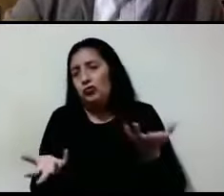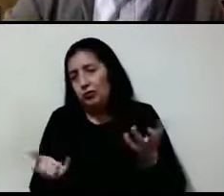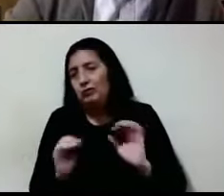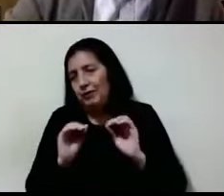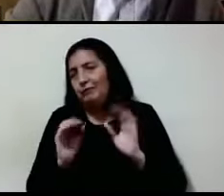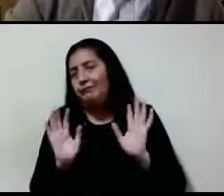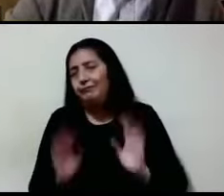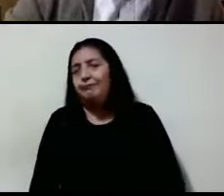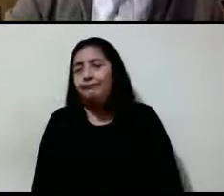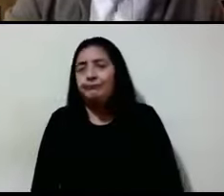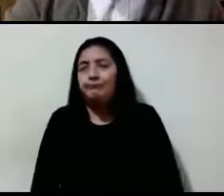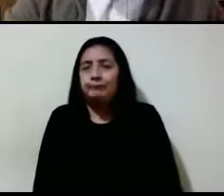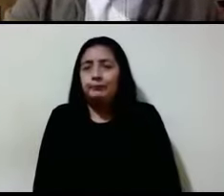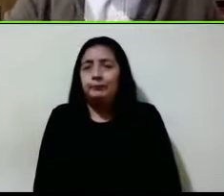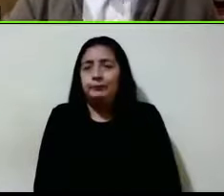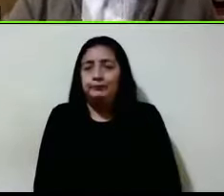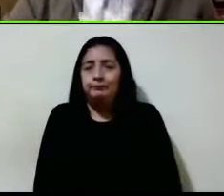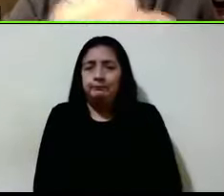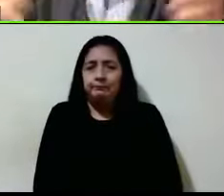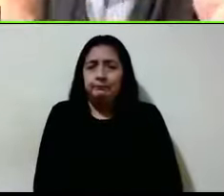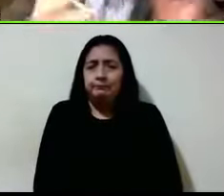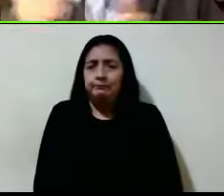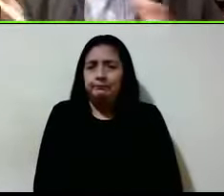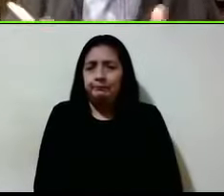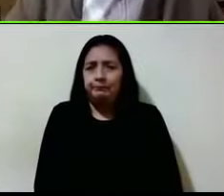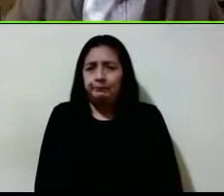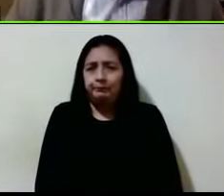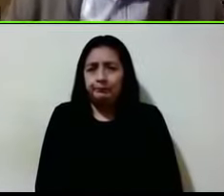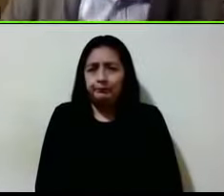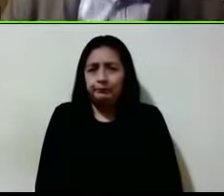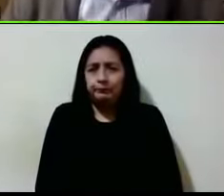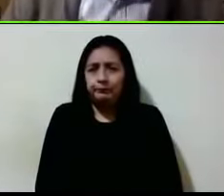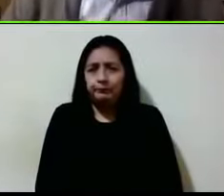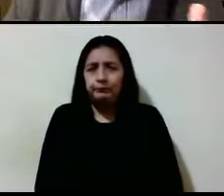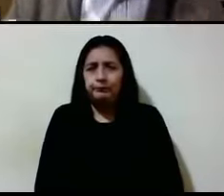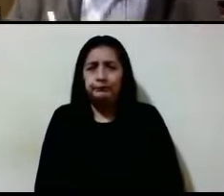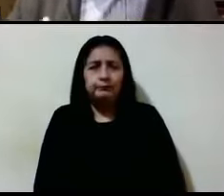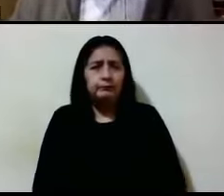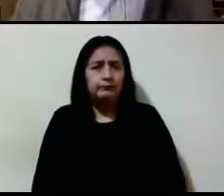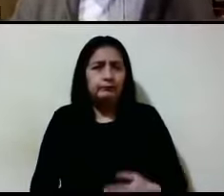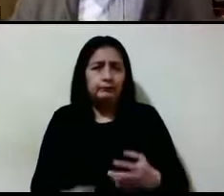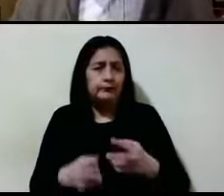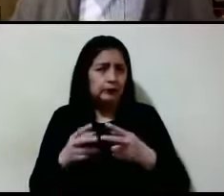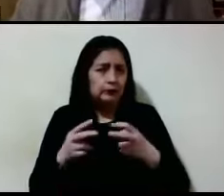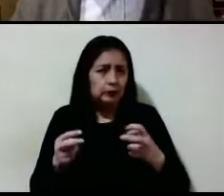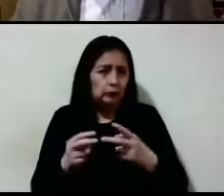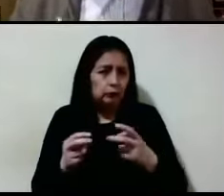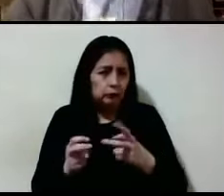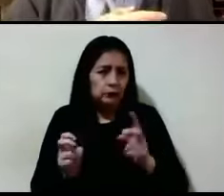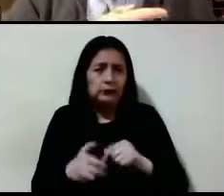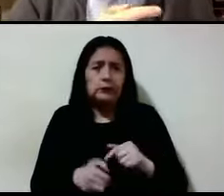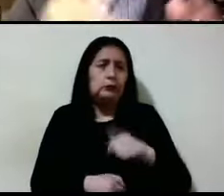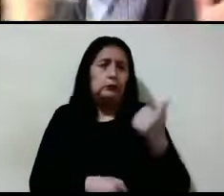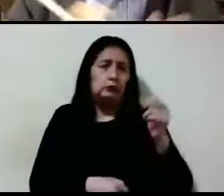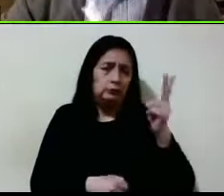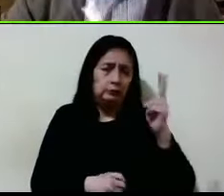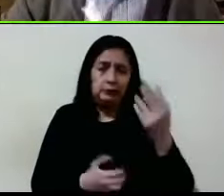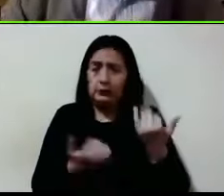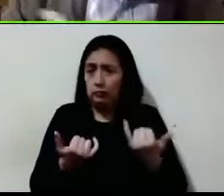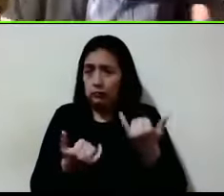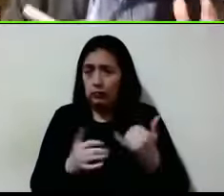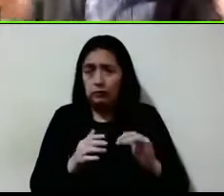prácticas. En este video, preguntas y comentarios que nos han hecho los colegas que están